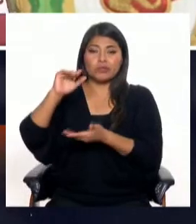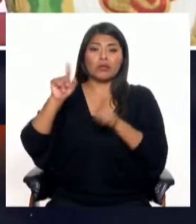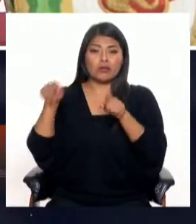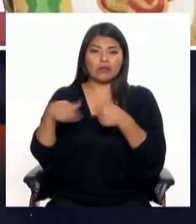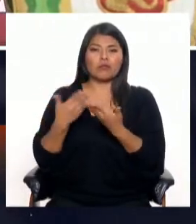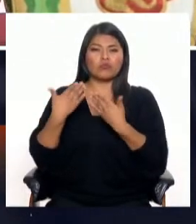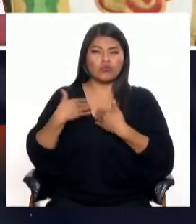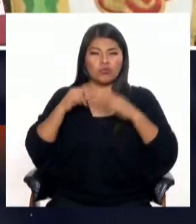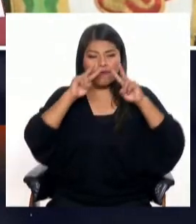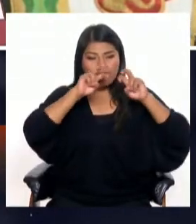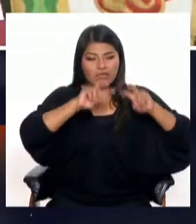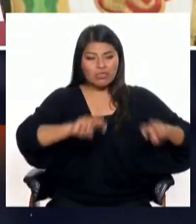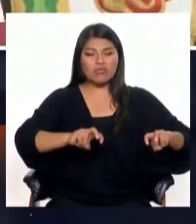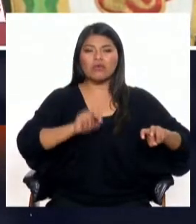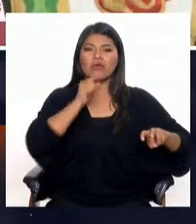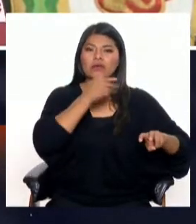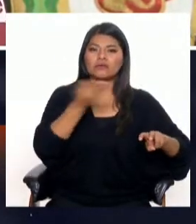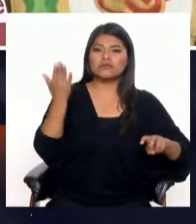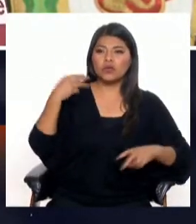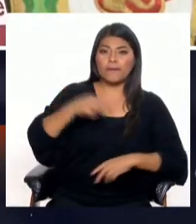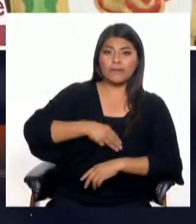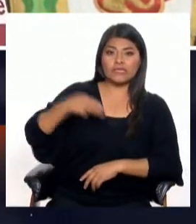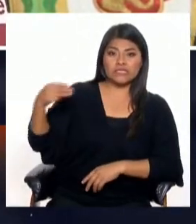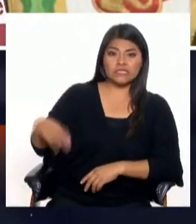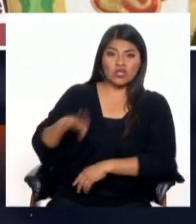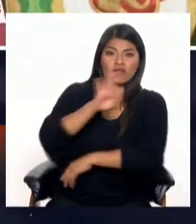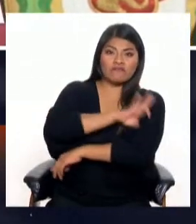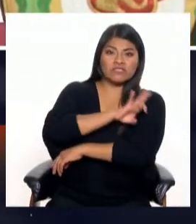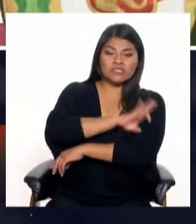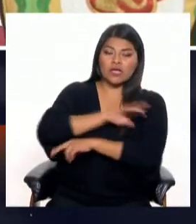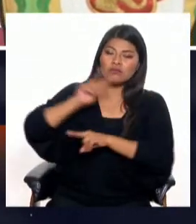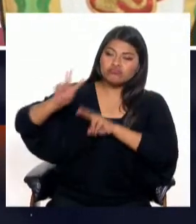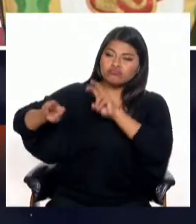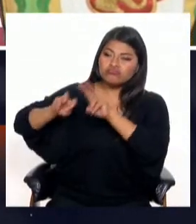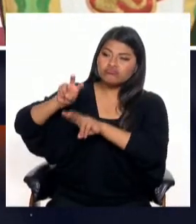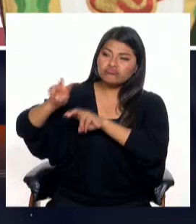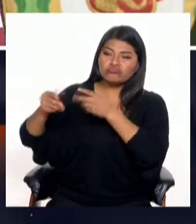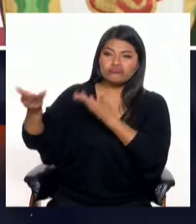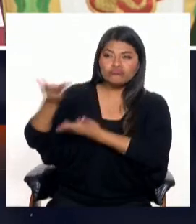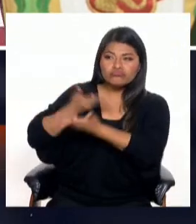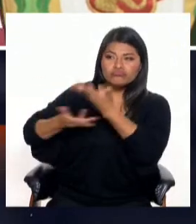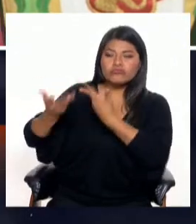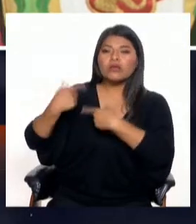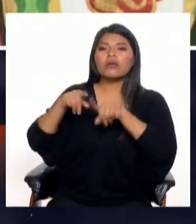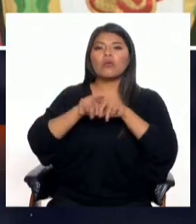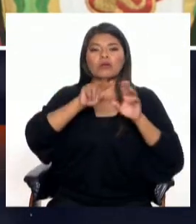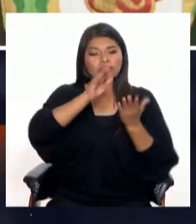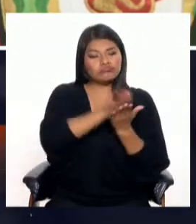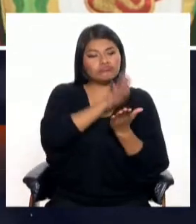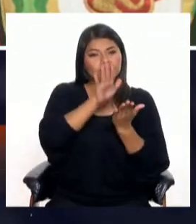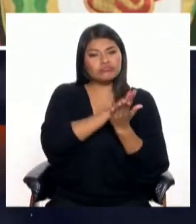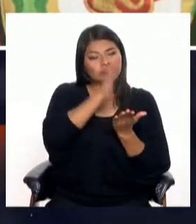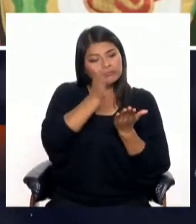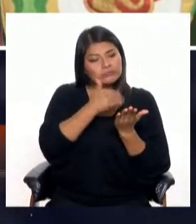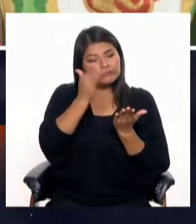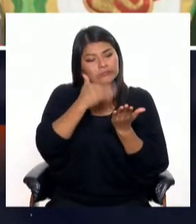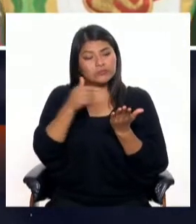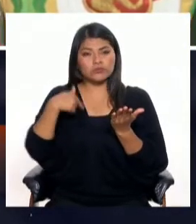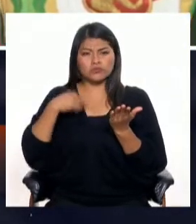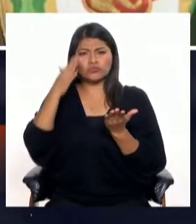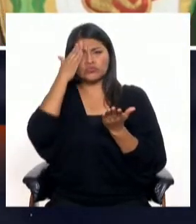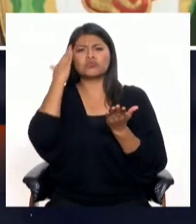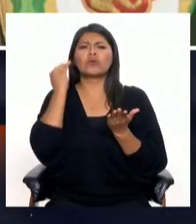investigación conjuntamente con el Ministerio Público, aperturamos una carpeta, comenzamos a trabajar técnicas especiales de investigación de las que somos muy expertos acá en